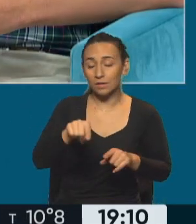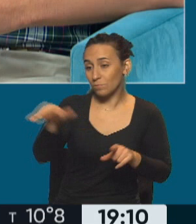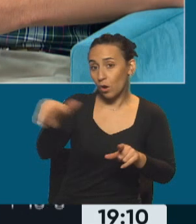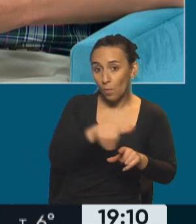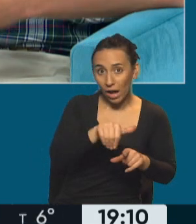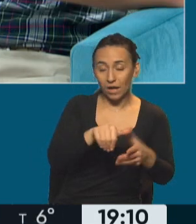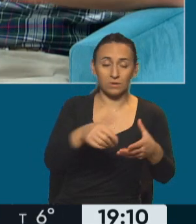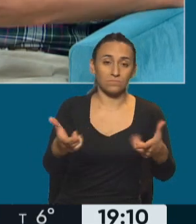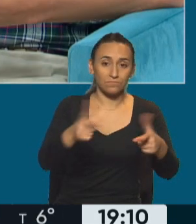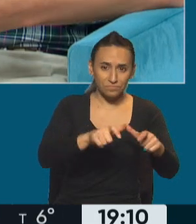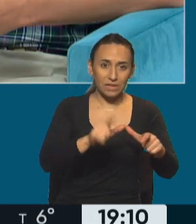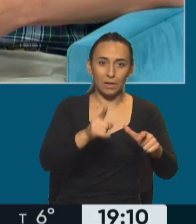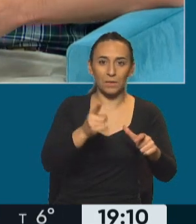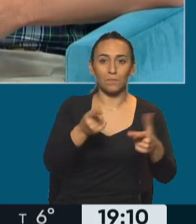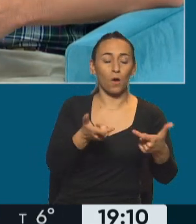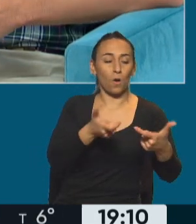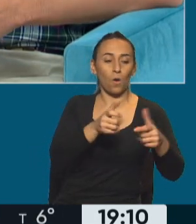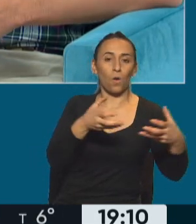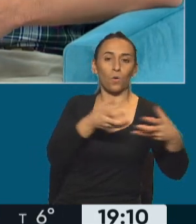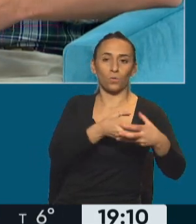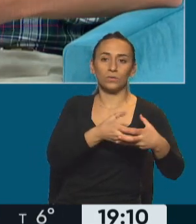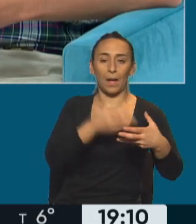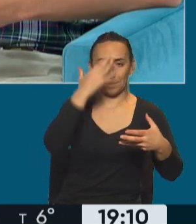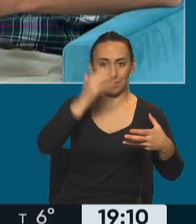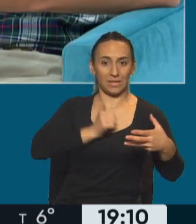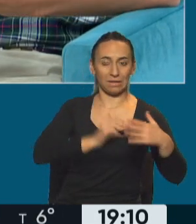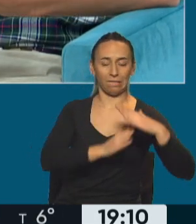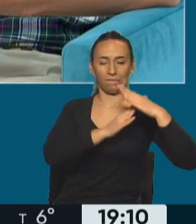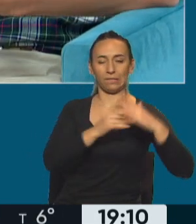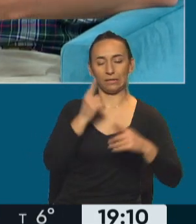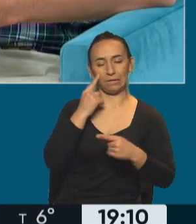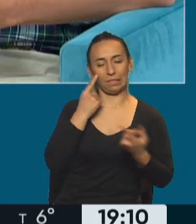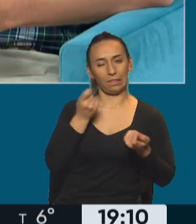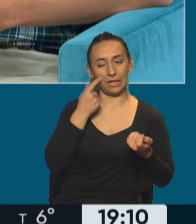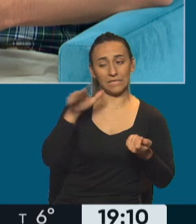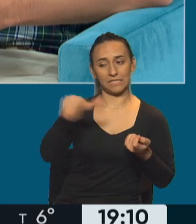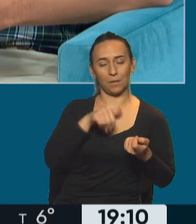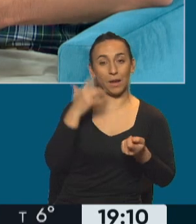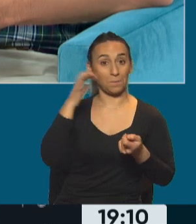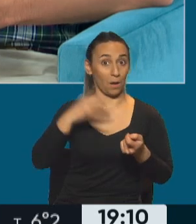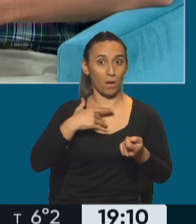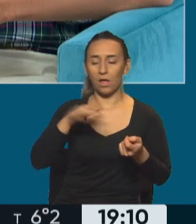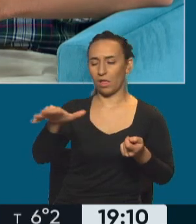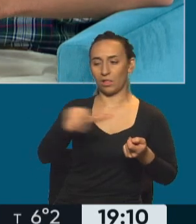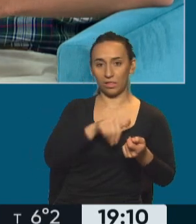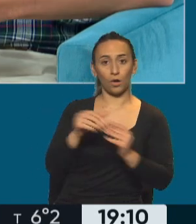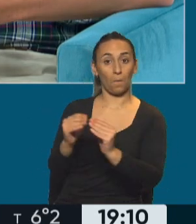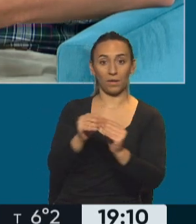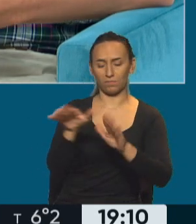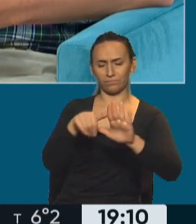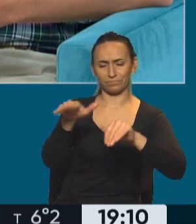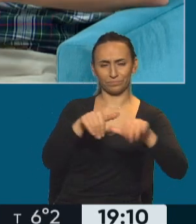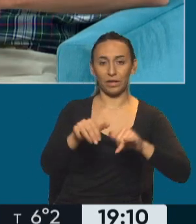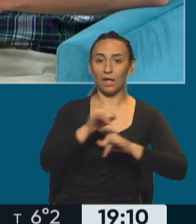alguna manera hubo una especulación por parte de la Junta Militar de convocarlo a mi abuelo y, bueno, y a sus pares quienes hicieron esta investigación, de que los resultados